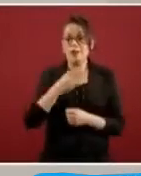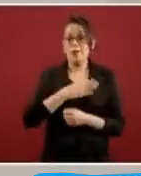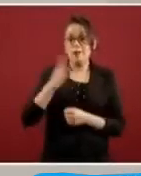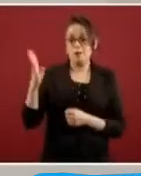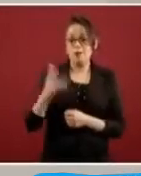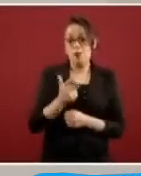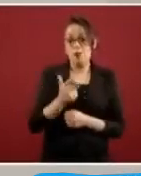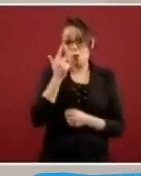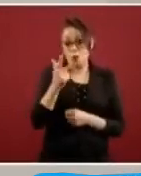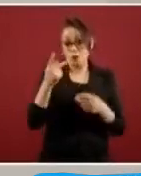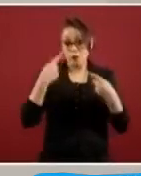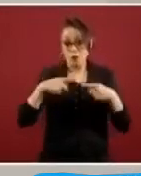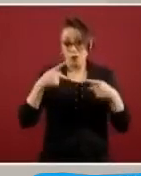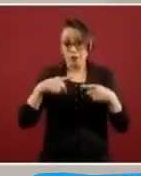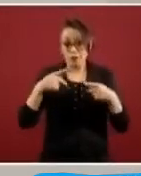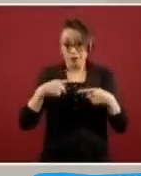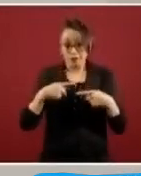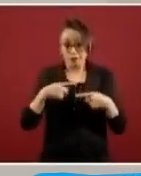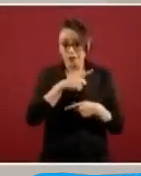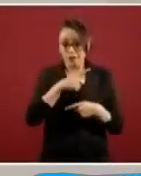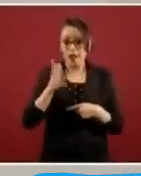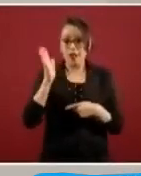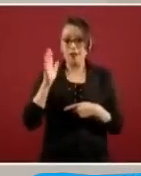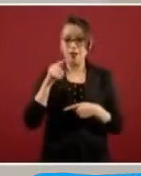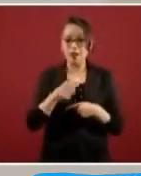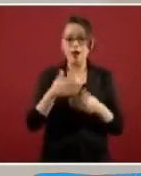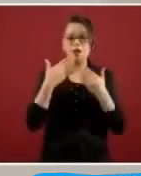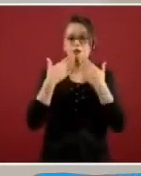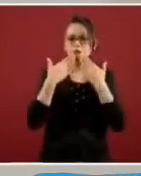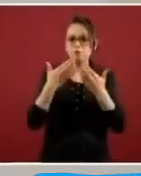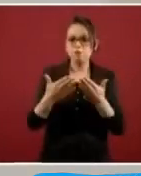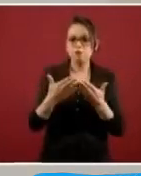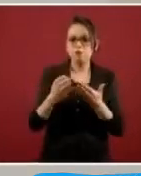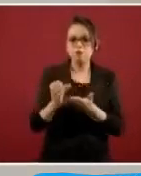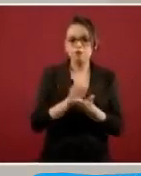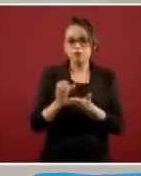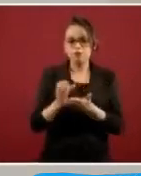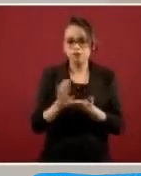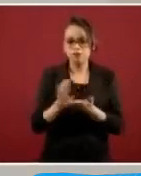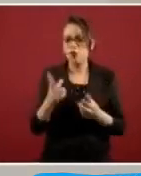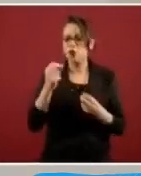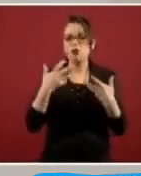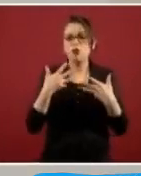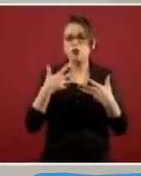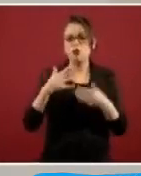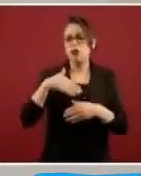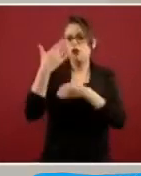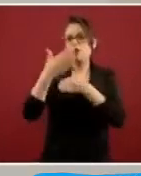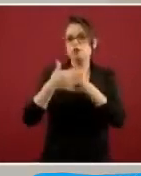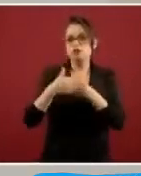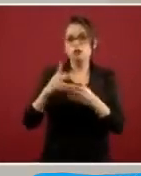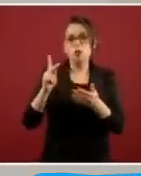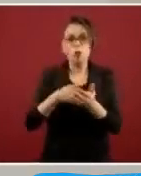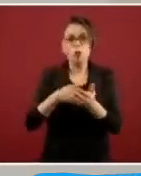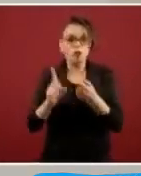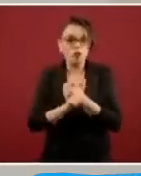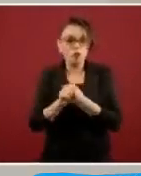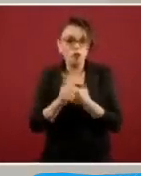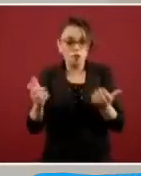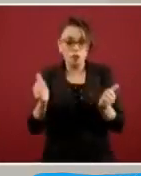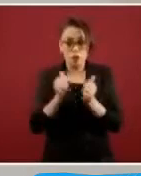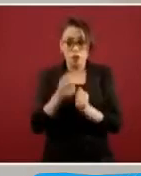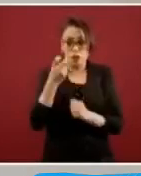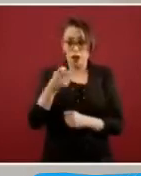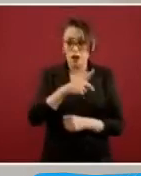se recuperan espontáneamente por efecto de su sistema inmune y no deja secuelas el virus. Quienes tienen una